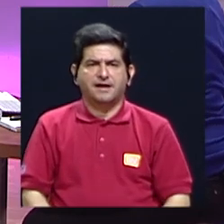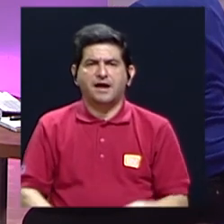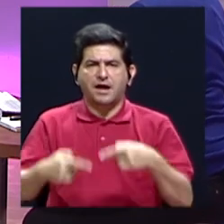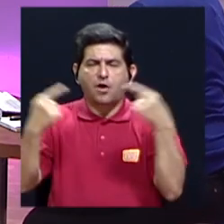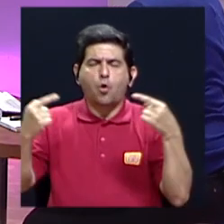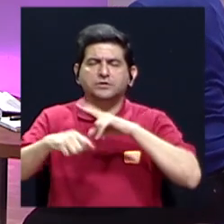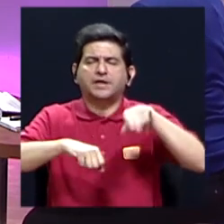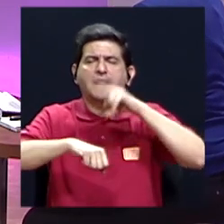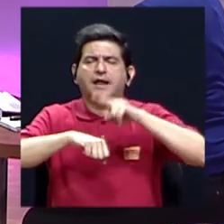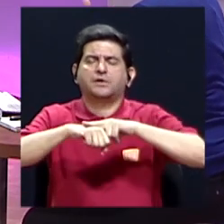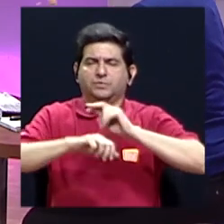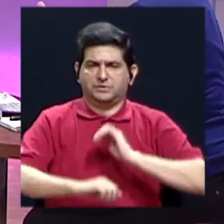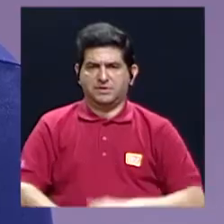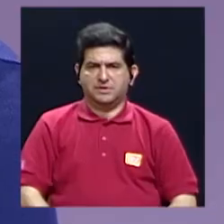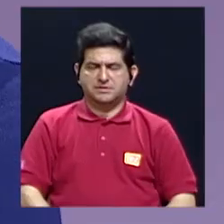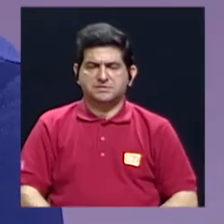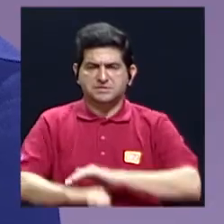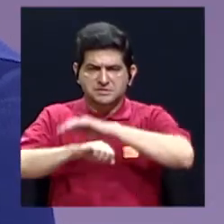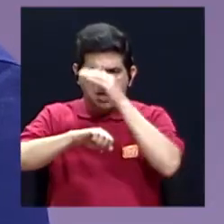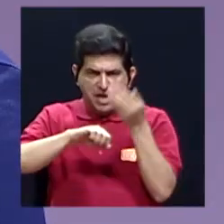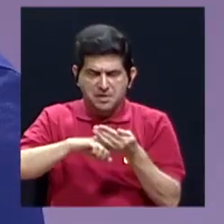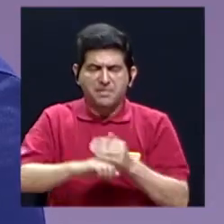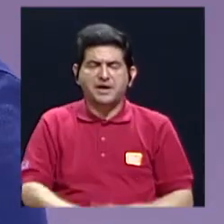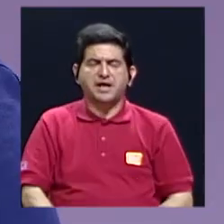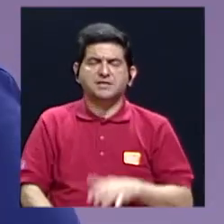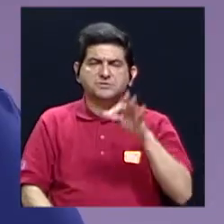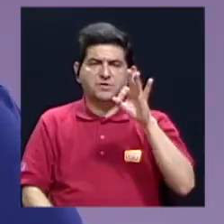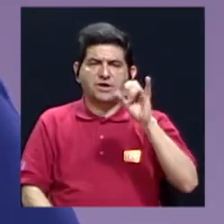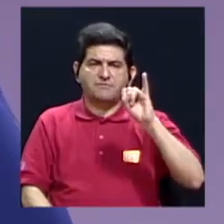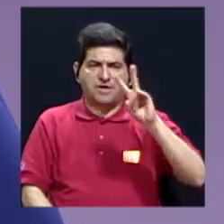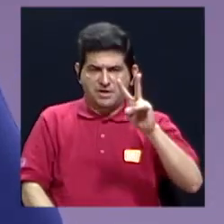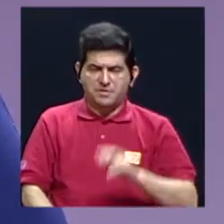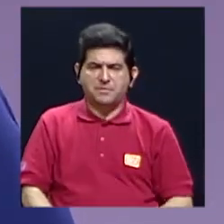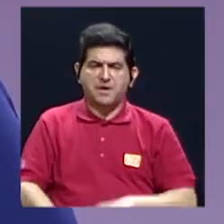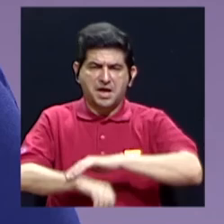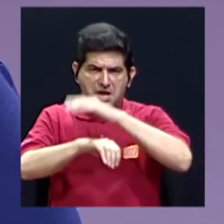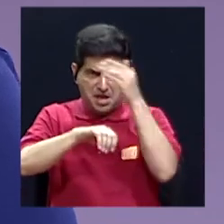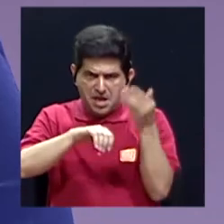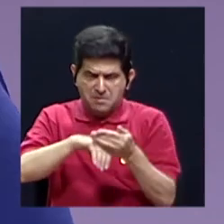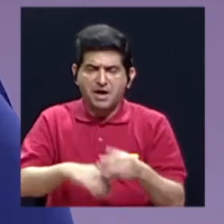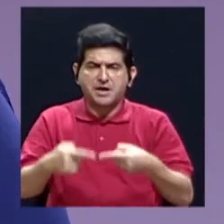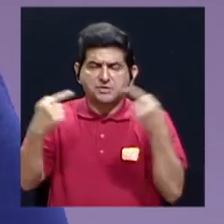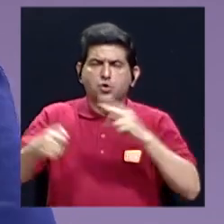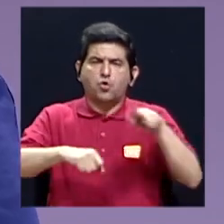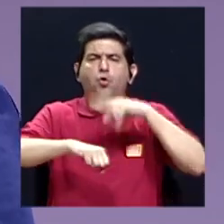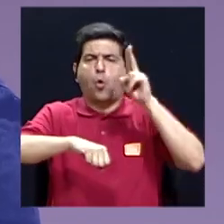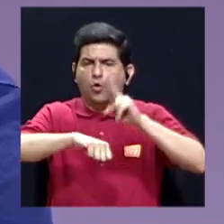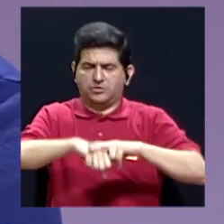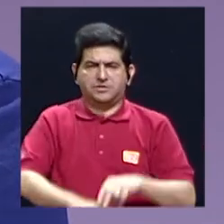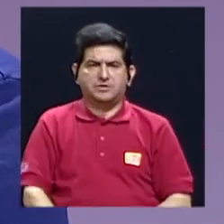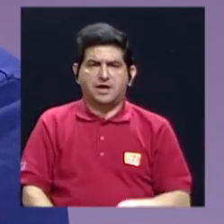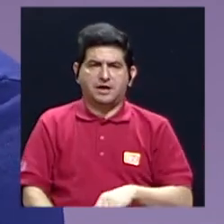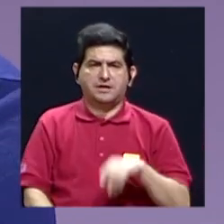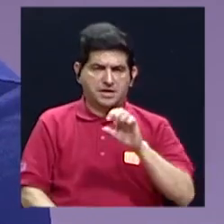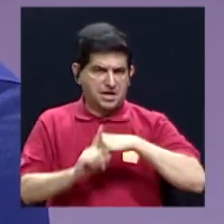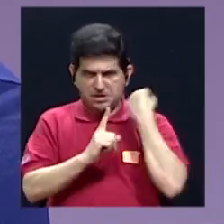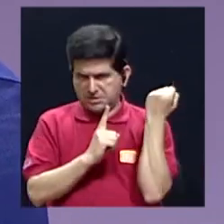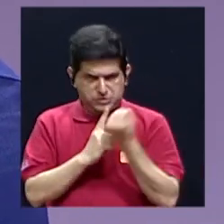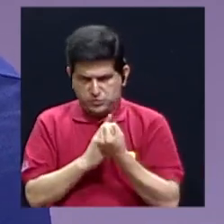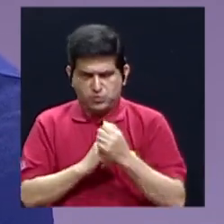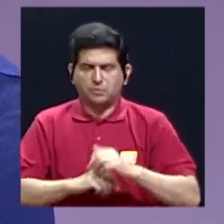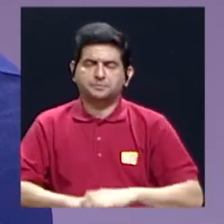contra natura, ¿verdad? Con que los embarazos productos de FIP son embarazos que son contra natura, que no son naturales,